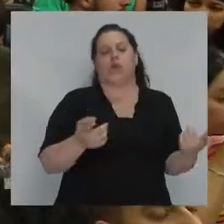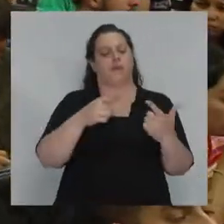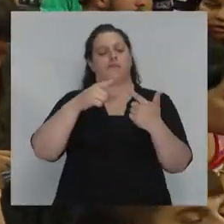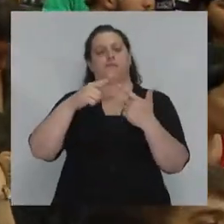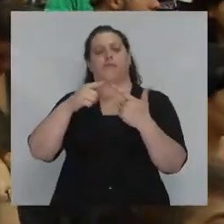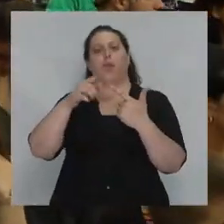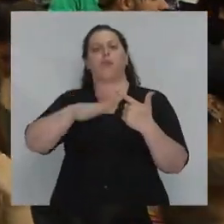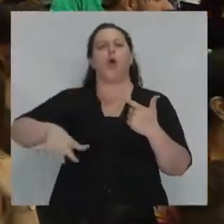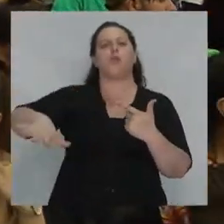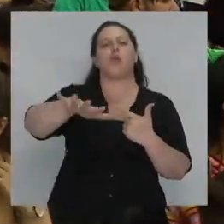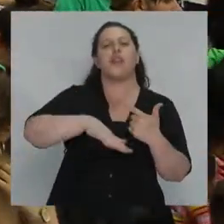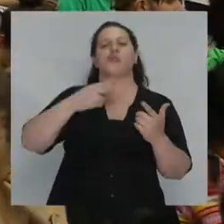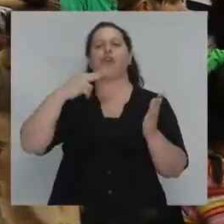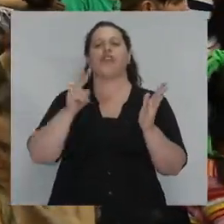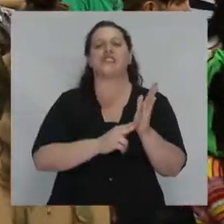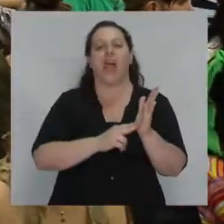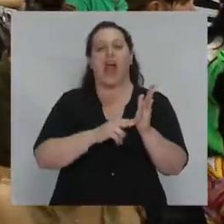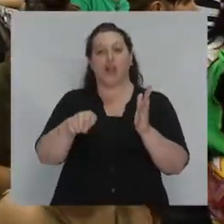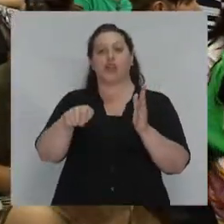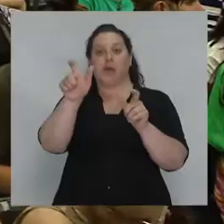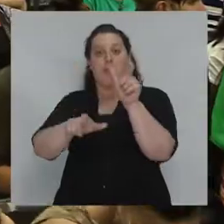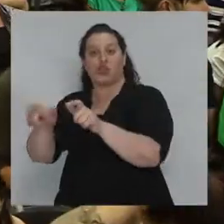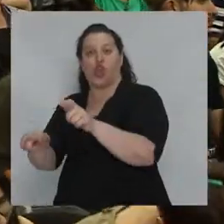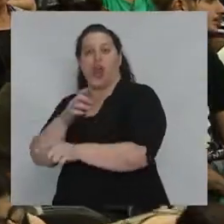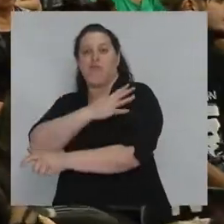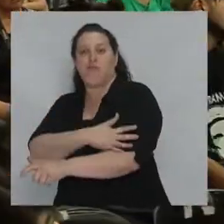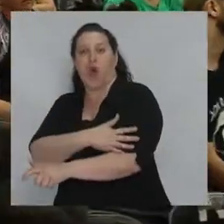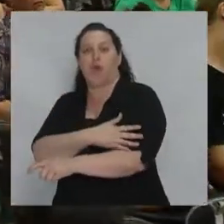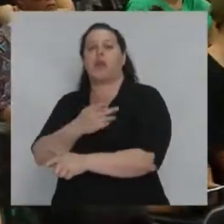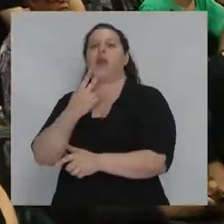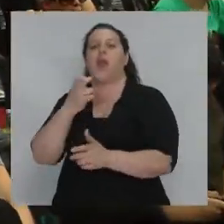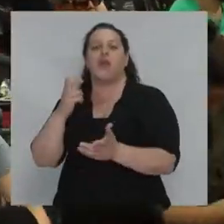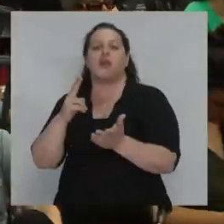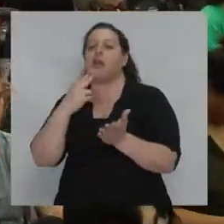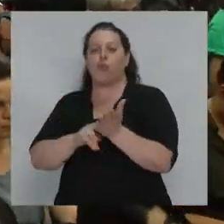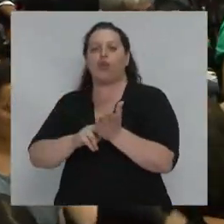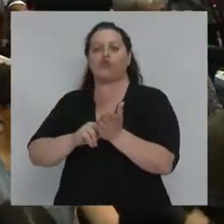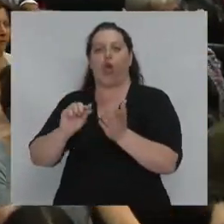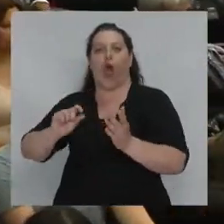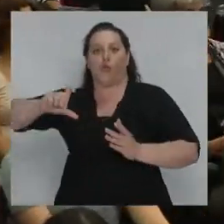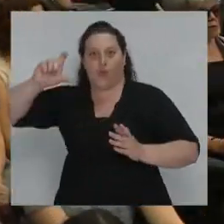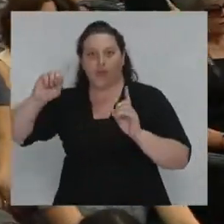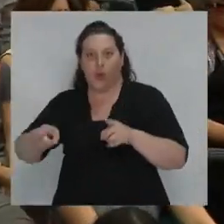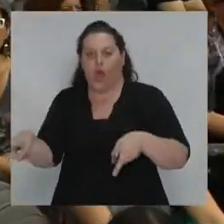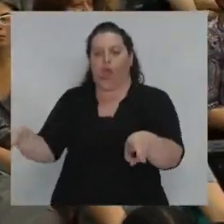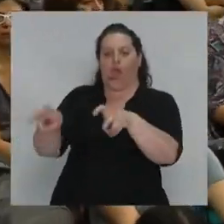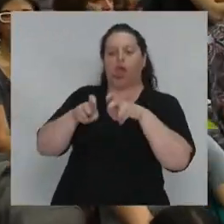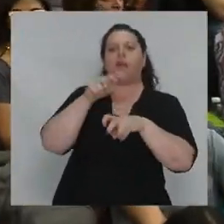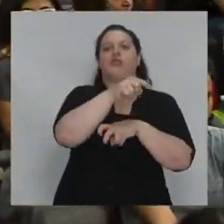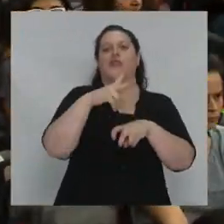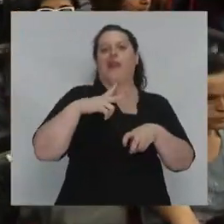Subirle los impuestos a los de abajo para sostener la disminución de los impuestos de los de arriba. Y un tema que